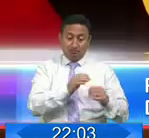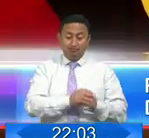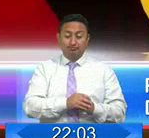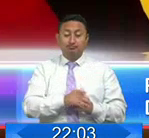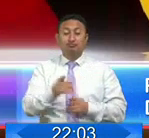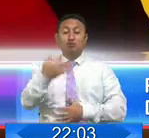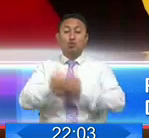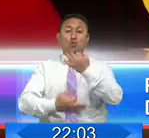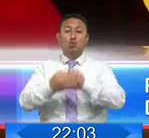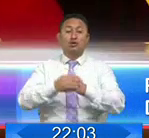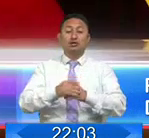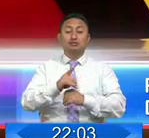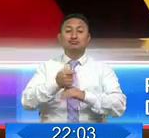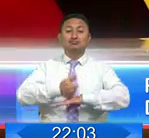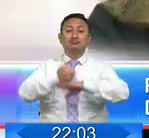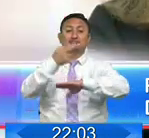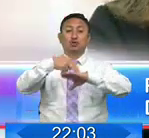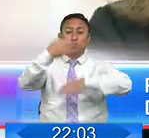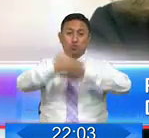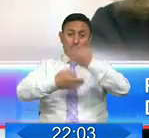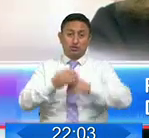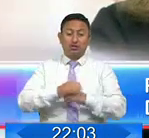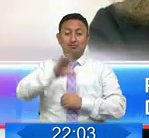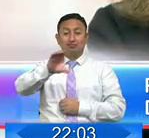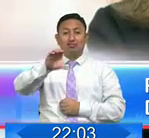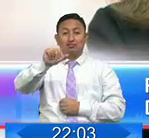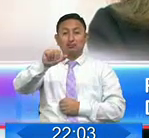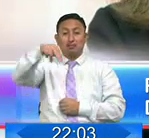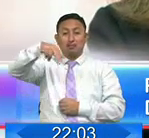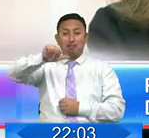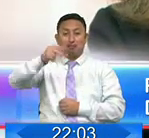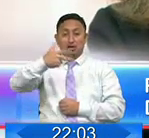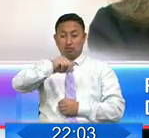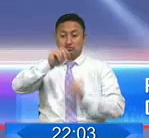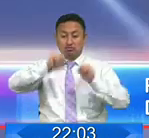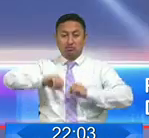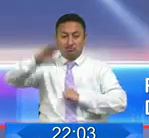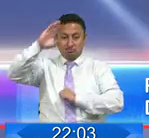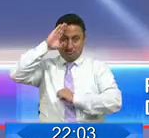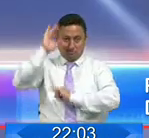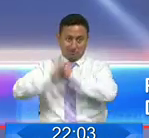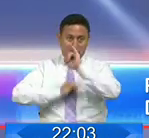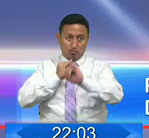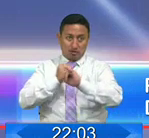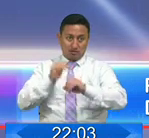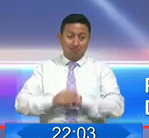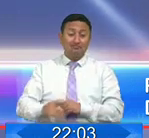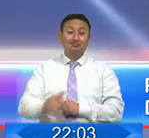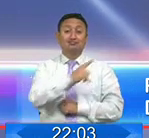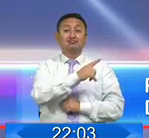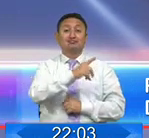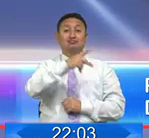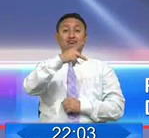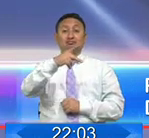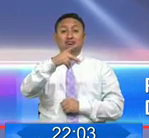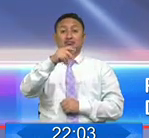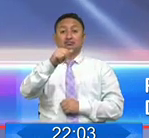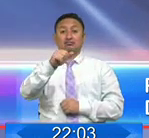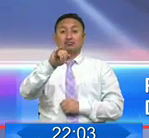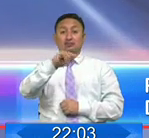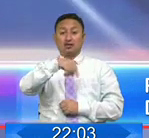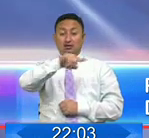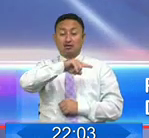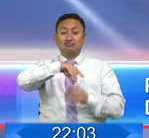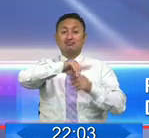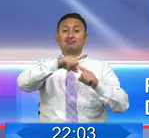camacho jueza de la corte nacional de justicia dispuso se oficializa interpol para que caí runguo ex embajador de china en ecuador